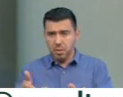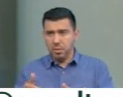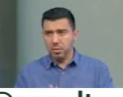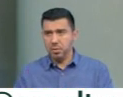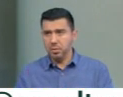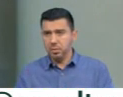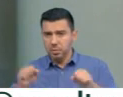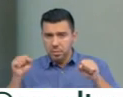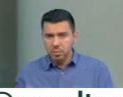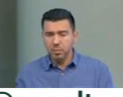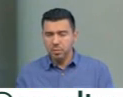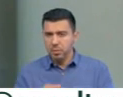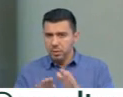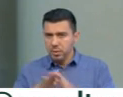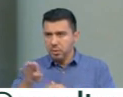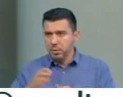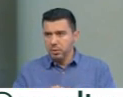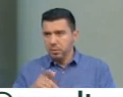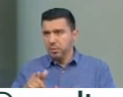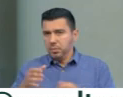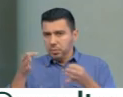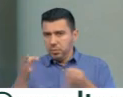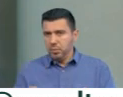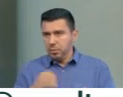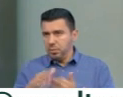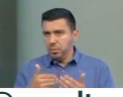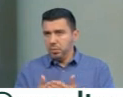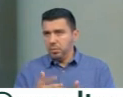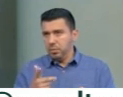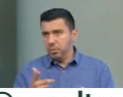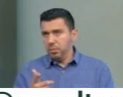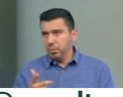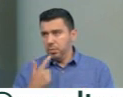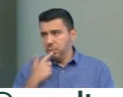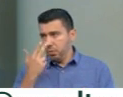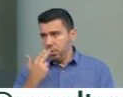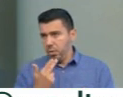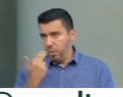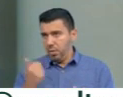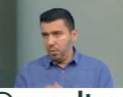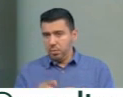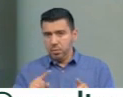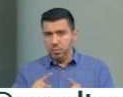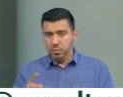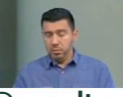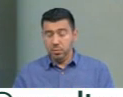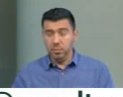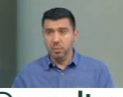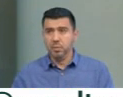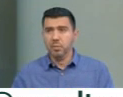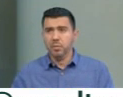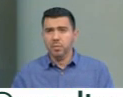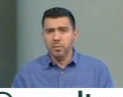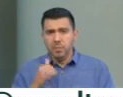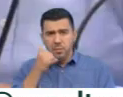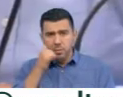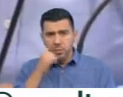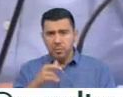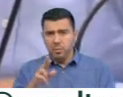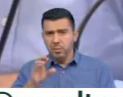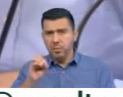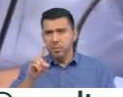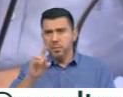este escollo y cumplir como es el compromiso de la administración del ingeniero Rodolfo